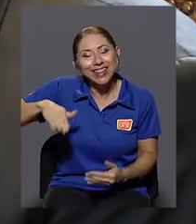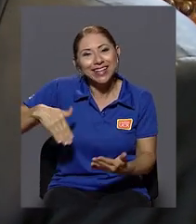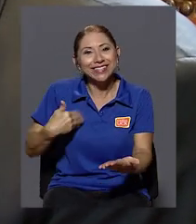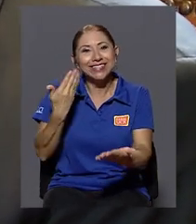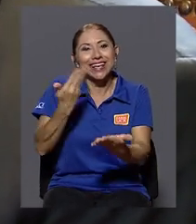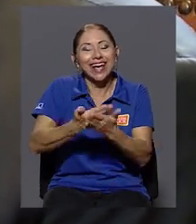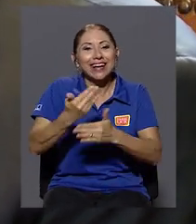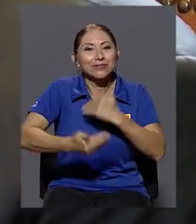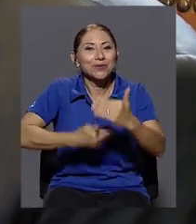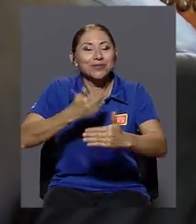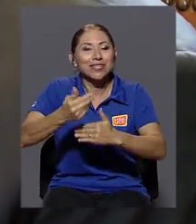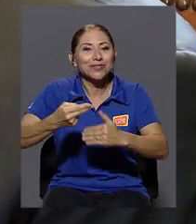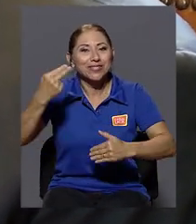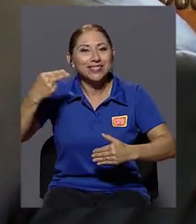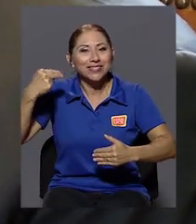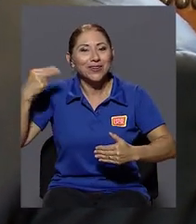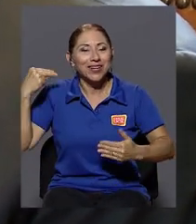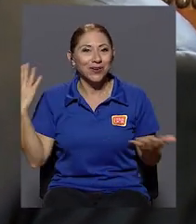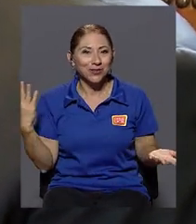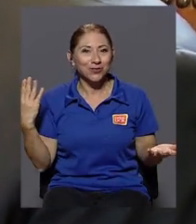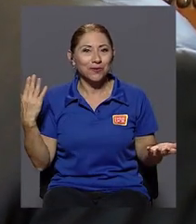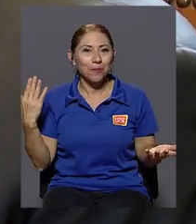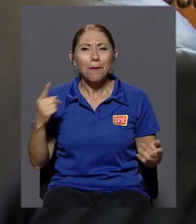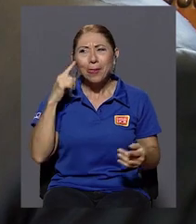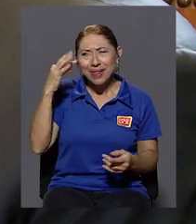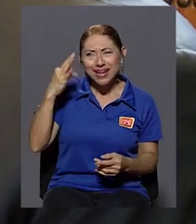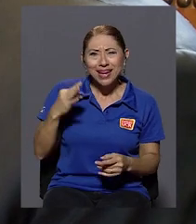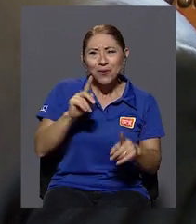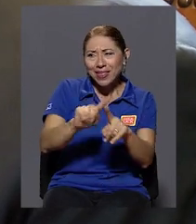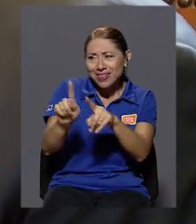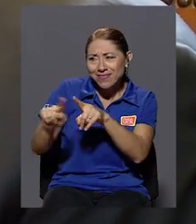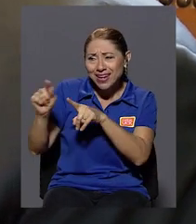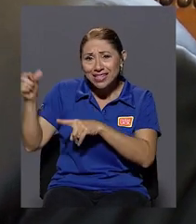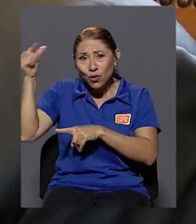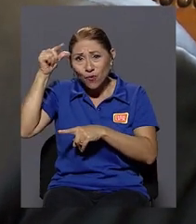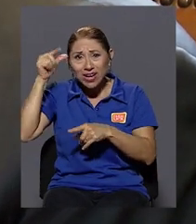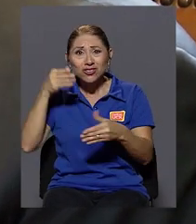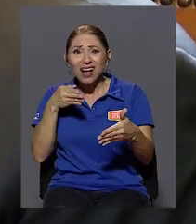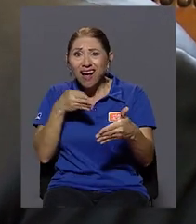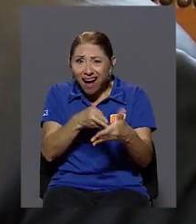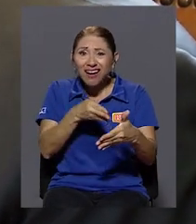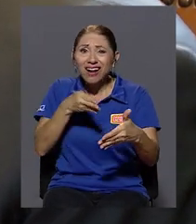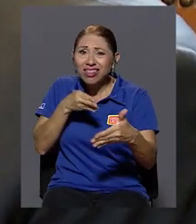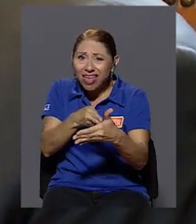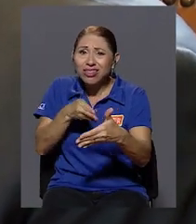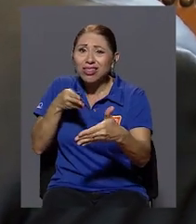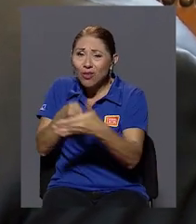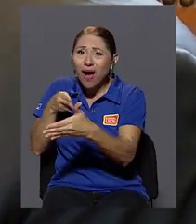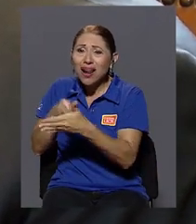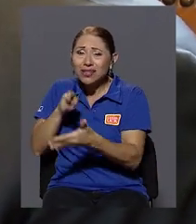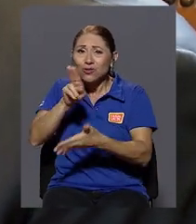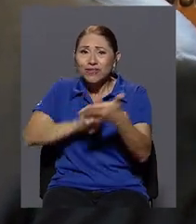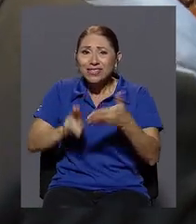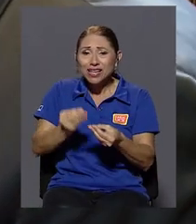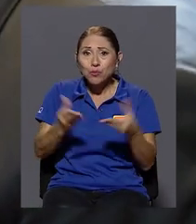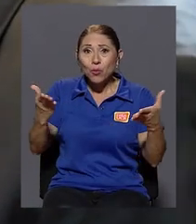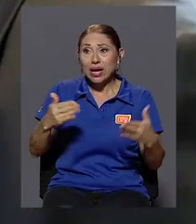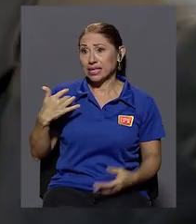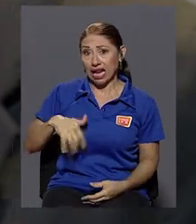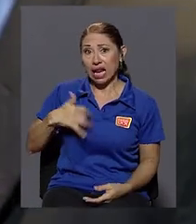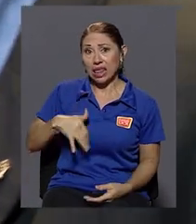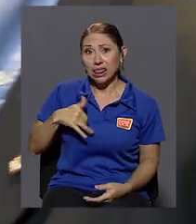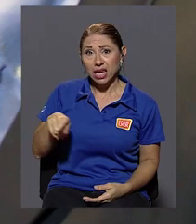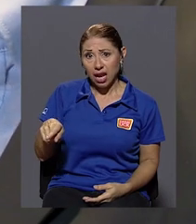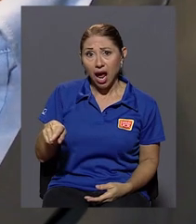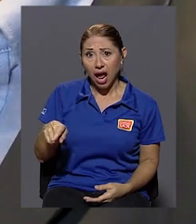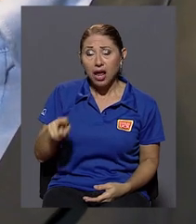procesos históricos, los gobiernos están agrediendo a las universidades públicas. La Argentina